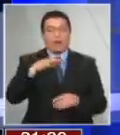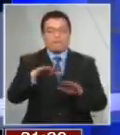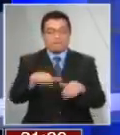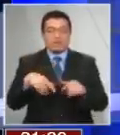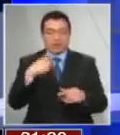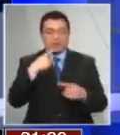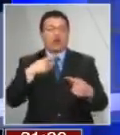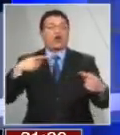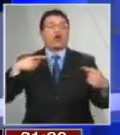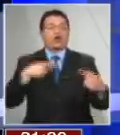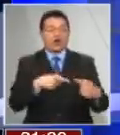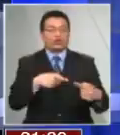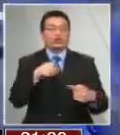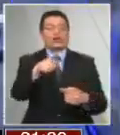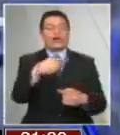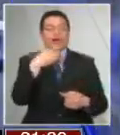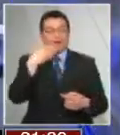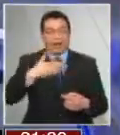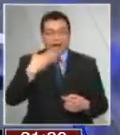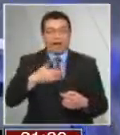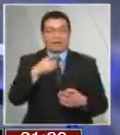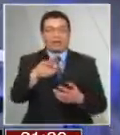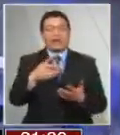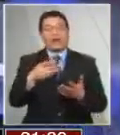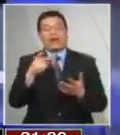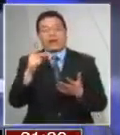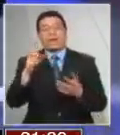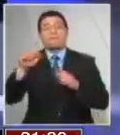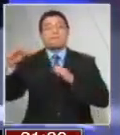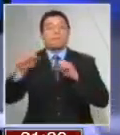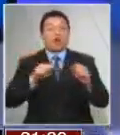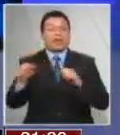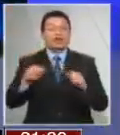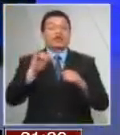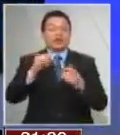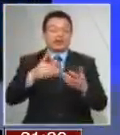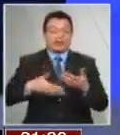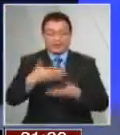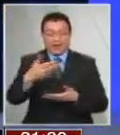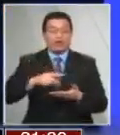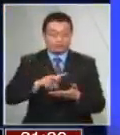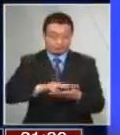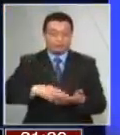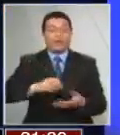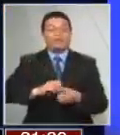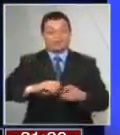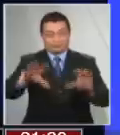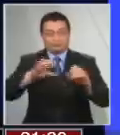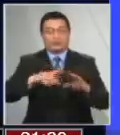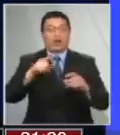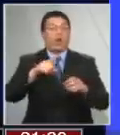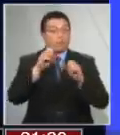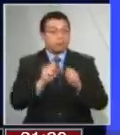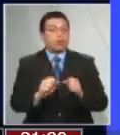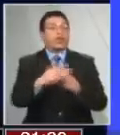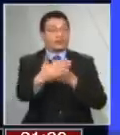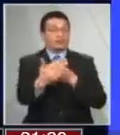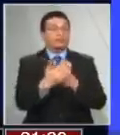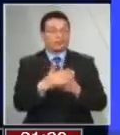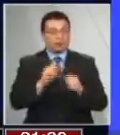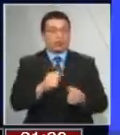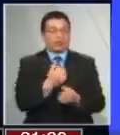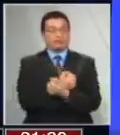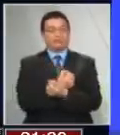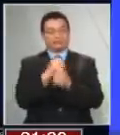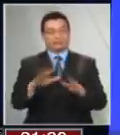atacar las alusiones, algunas más veladas que otras, de políticos y columnistas que han deslizado la posibilidad de que la presidenta deje el